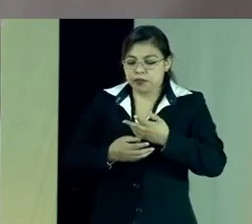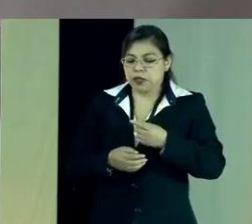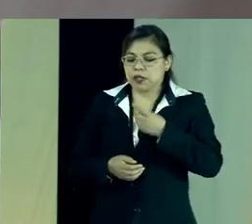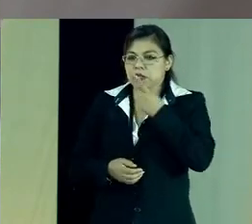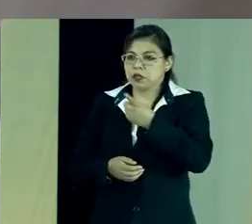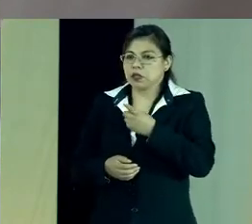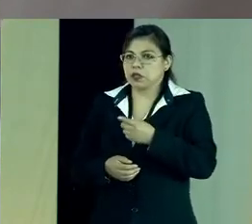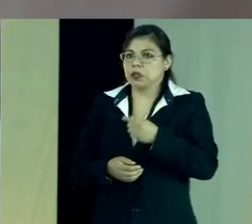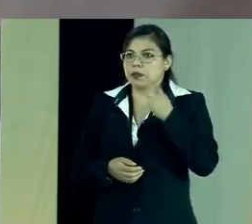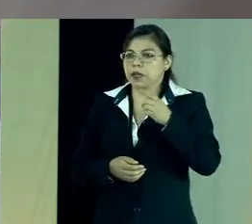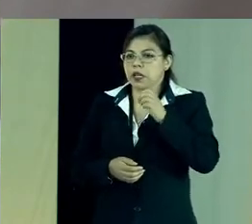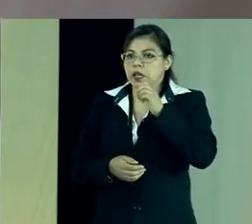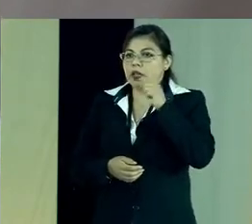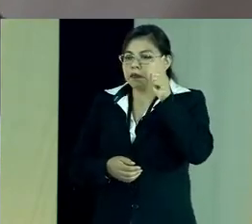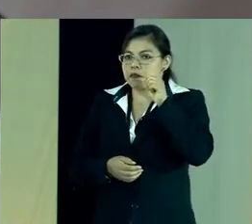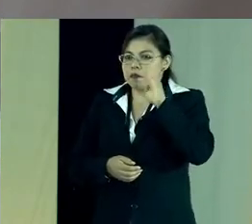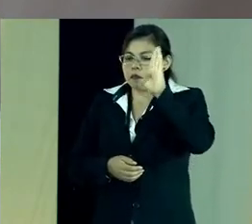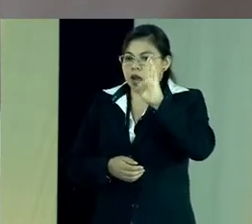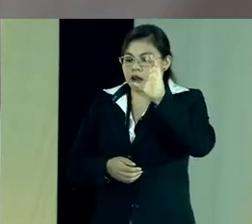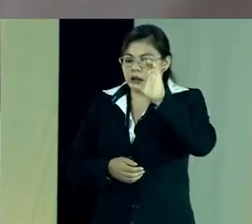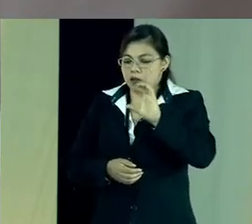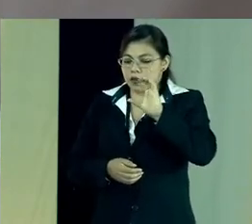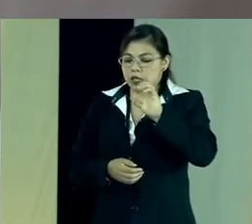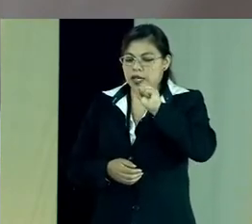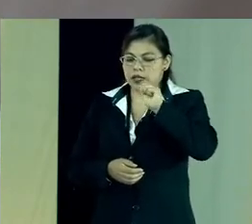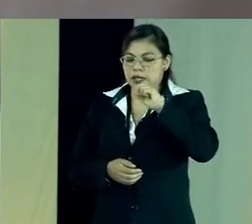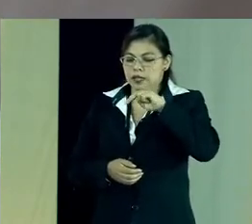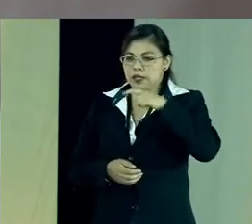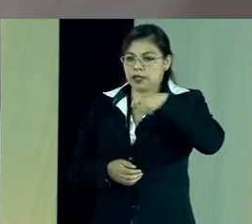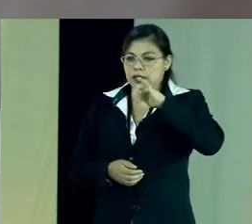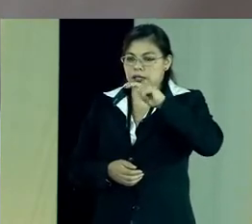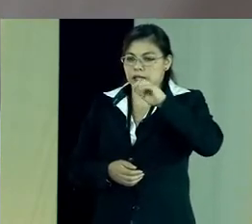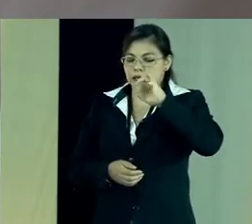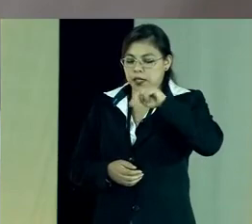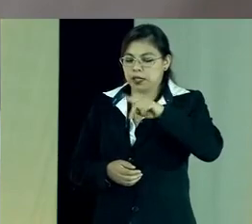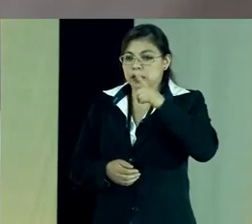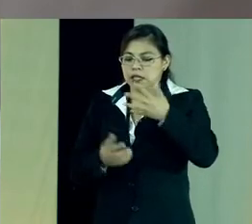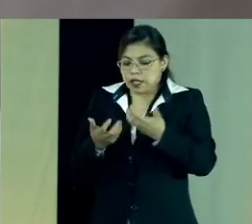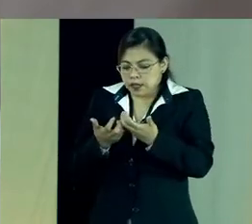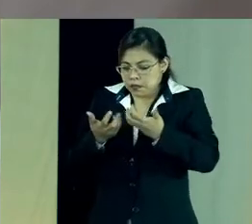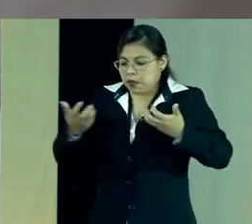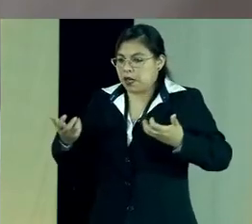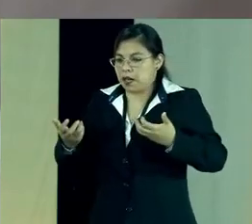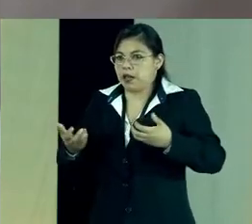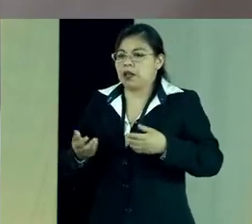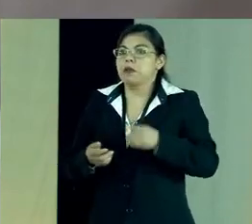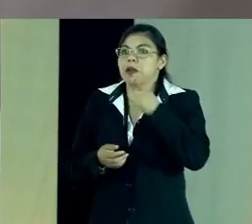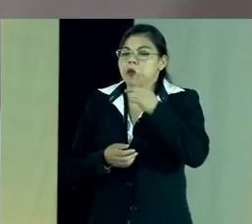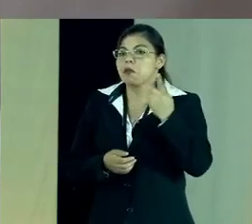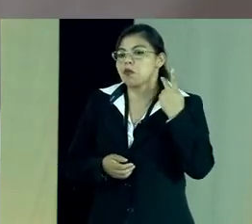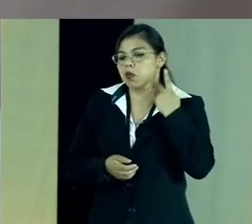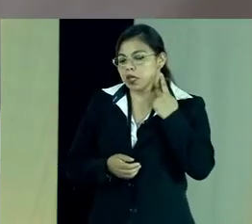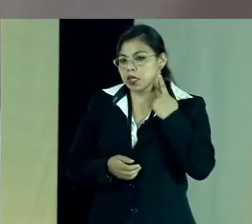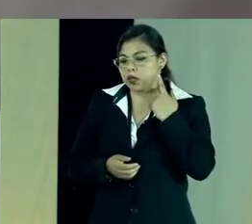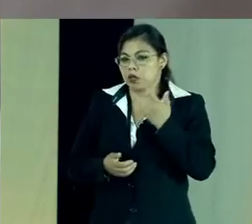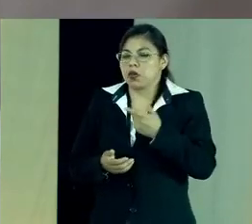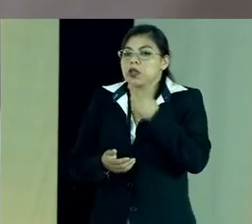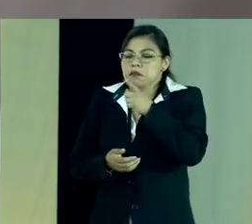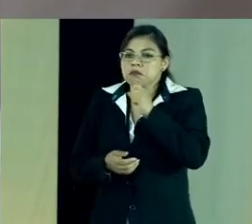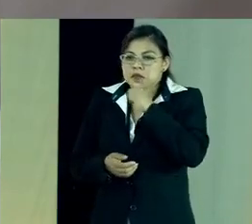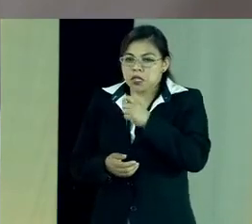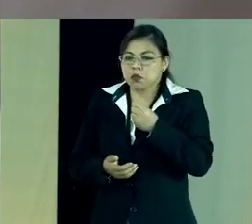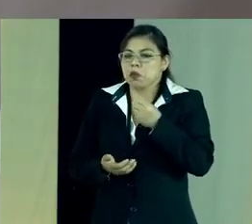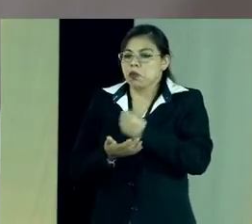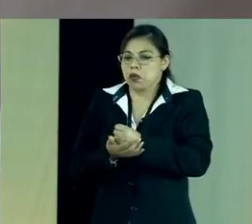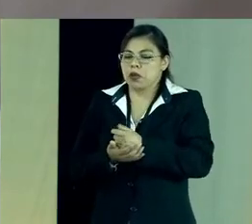poblador de san quintín baja california que le dijo hay que separar el poder político del poder económico y por